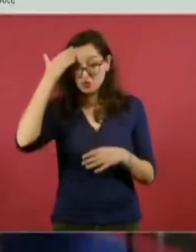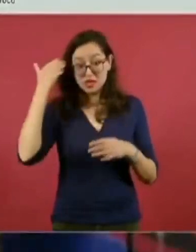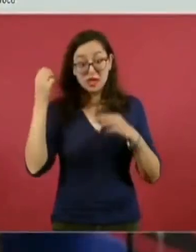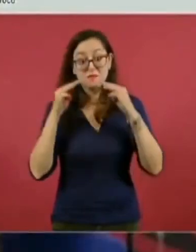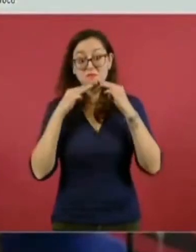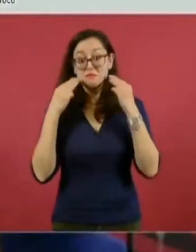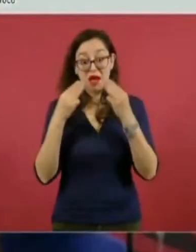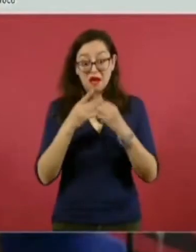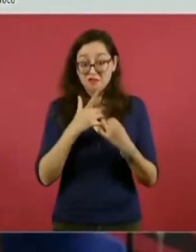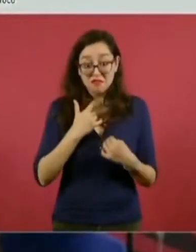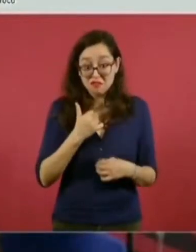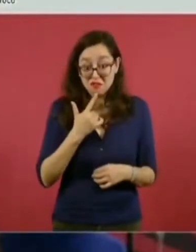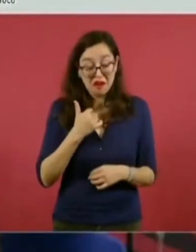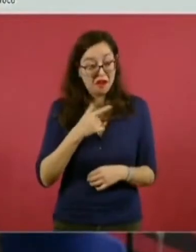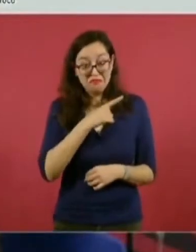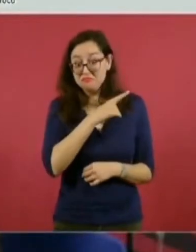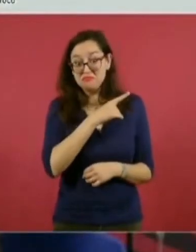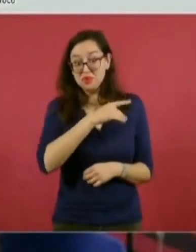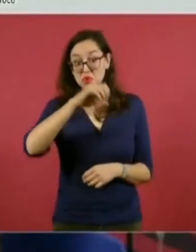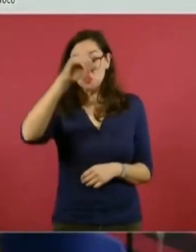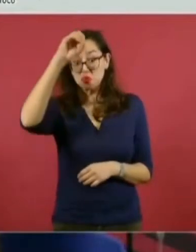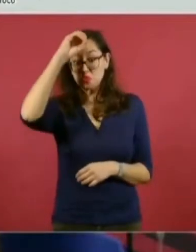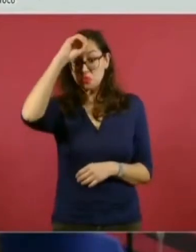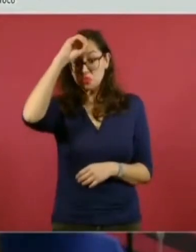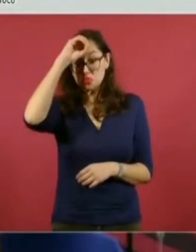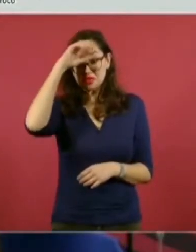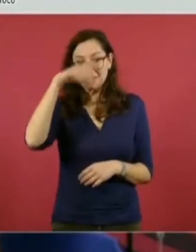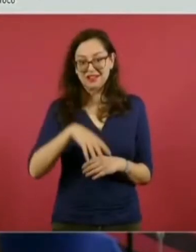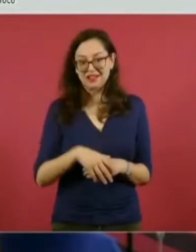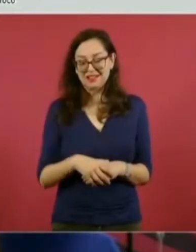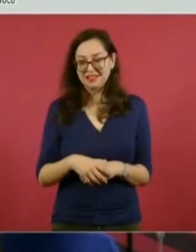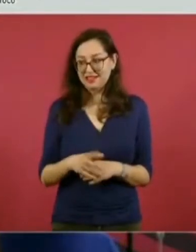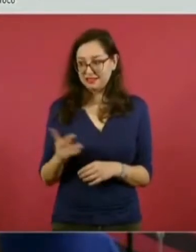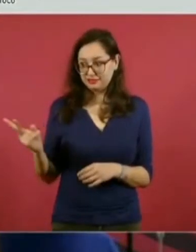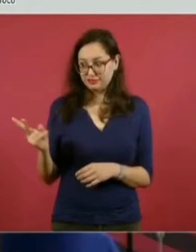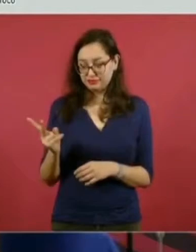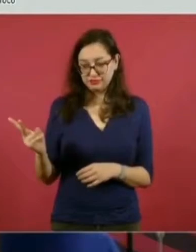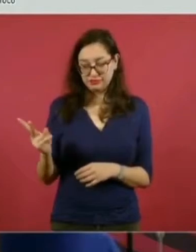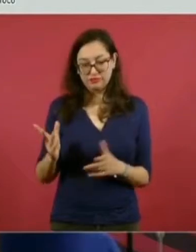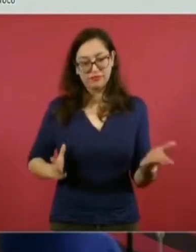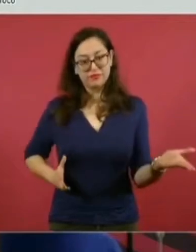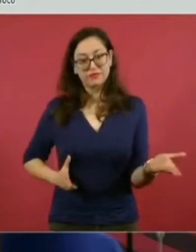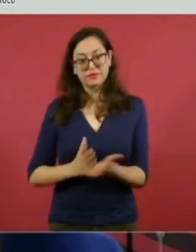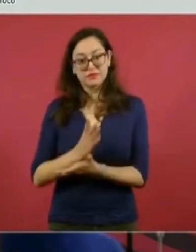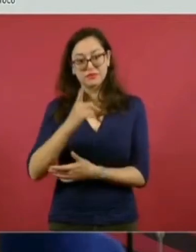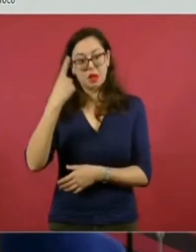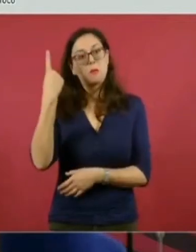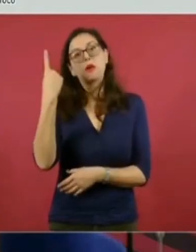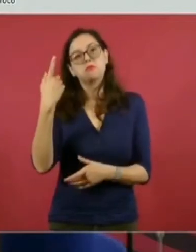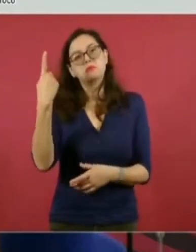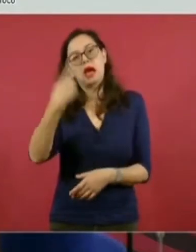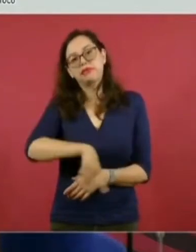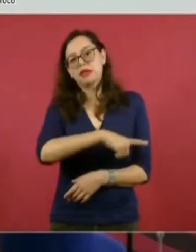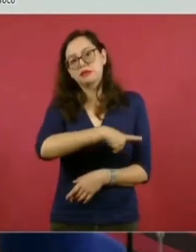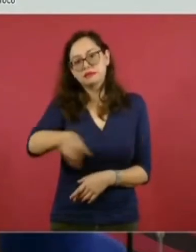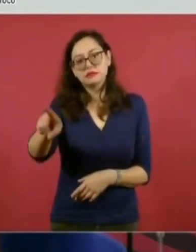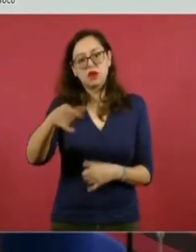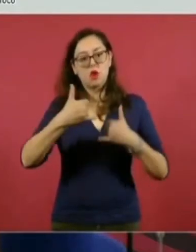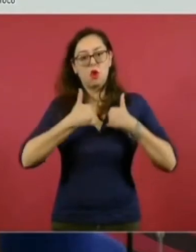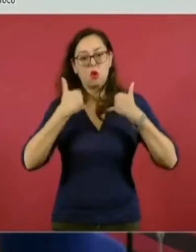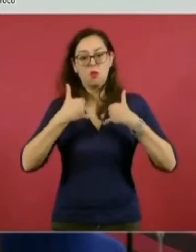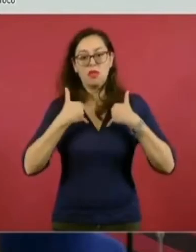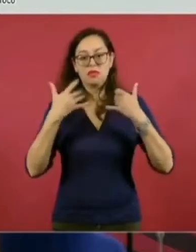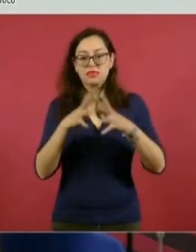que supuestamente fueron los que intervinieron en la desaparición de los jóvenes. Pero